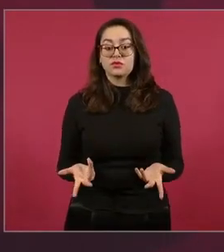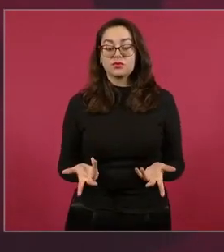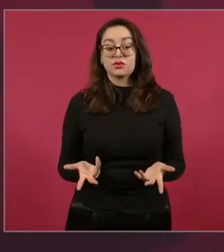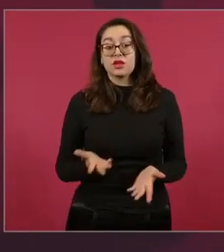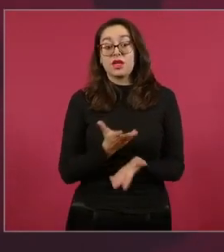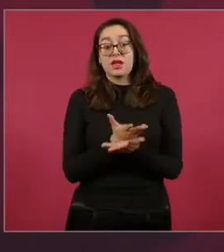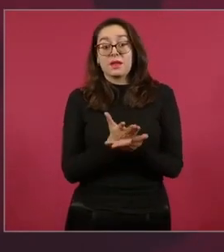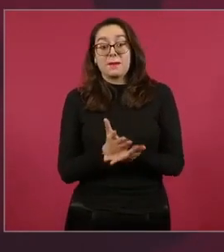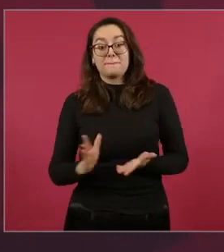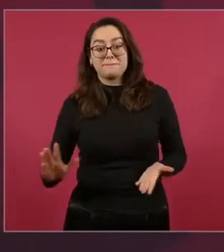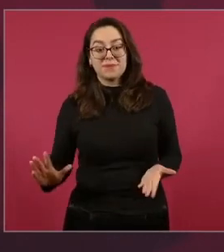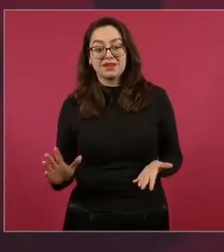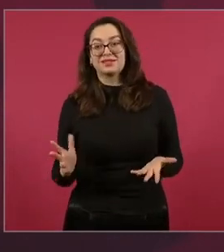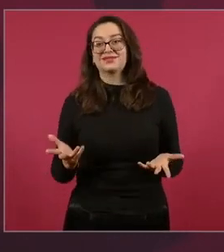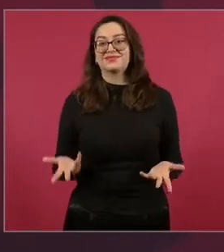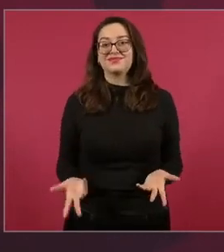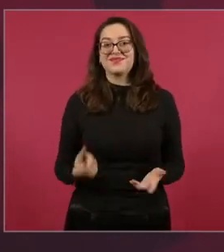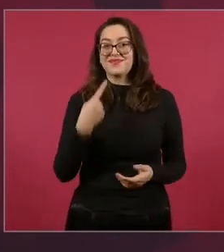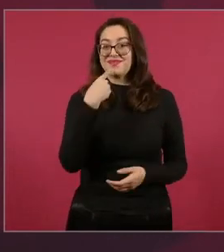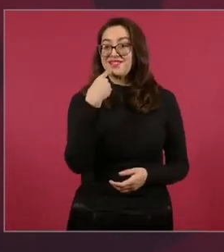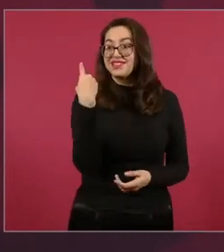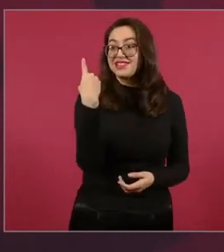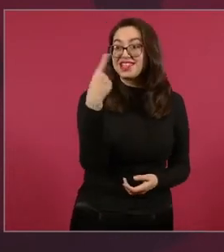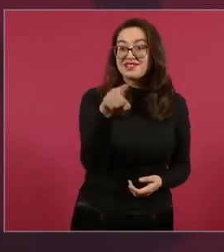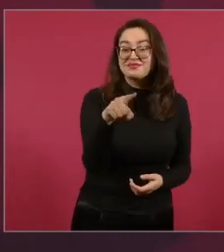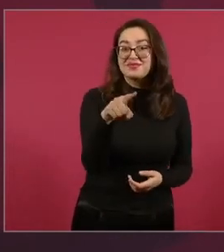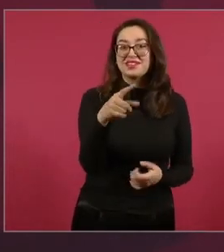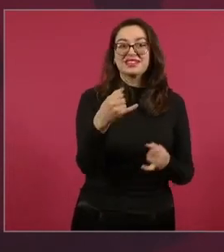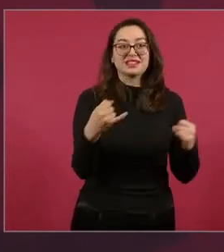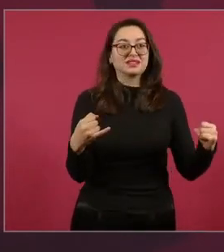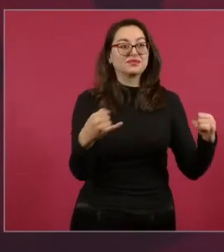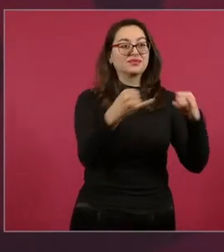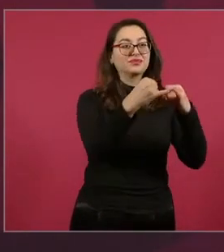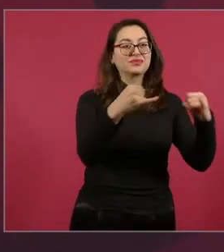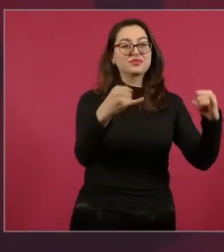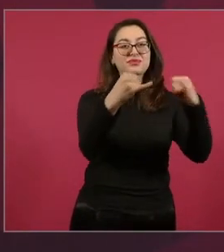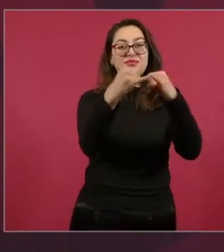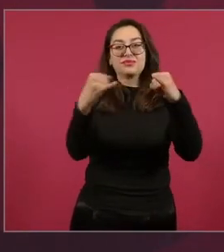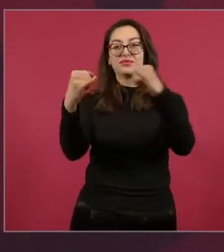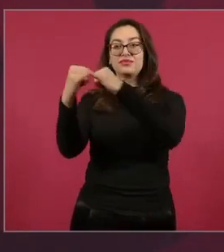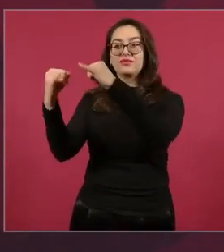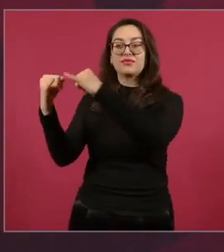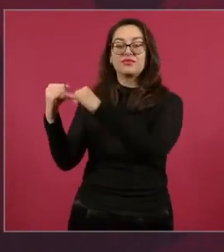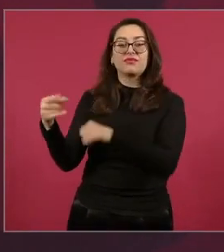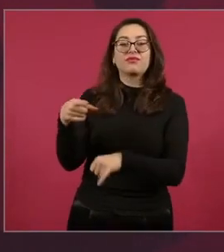instancias de regulación que crearon en el periodo neoliberal